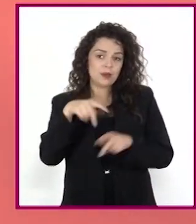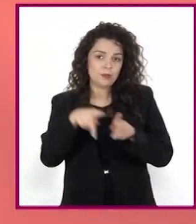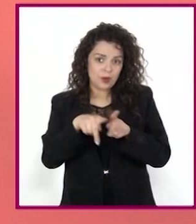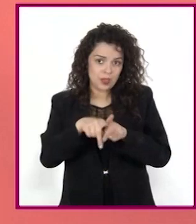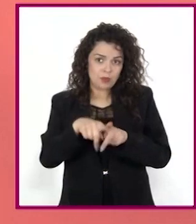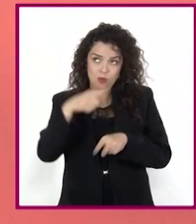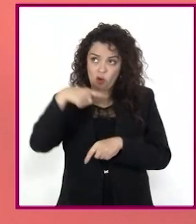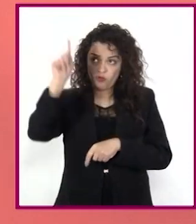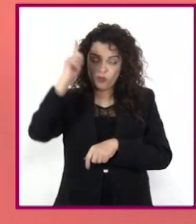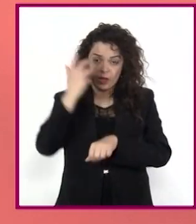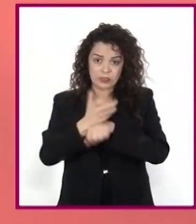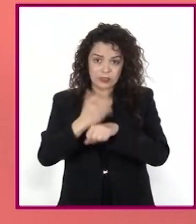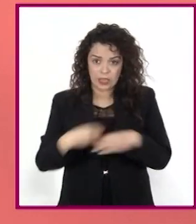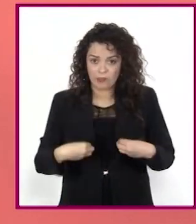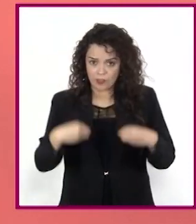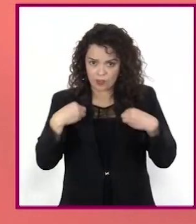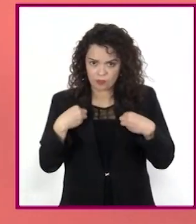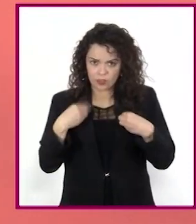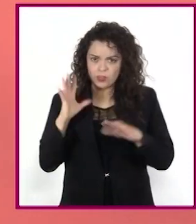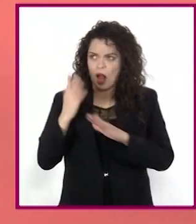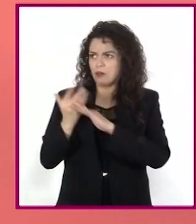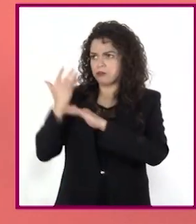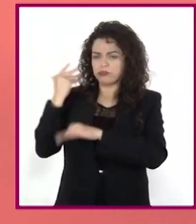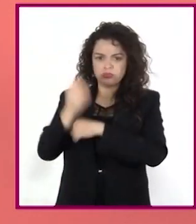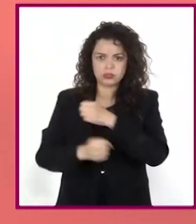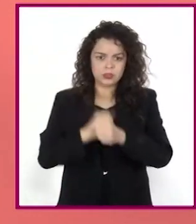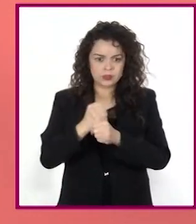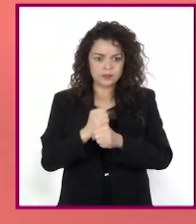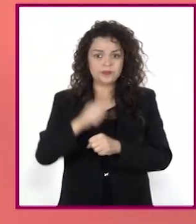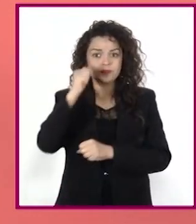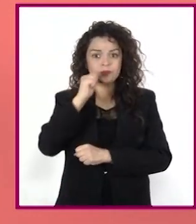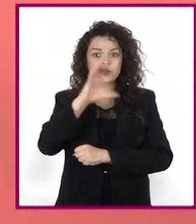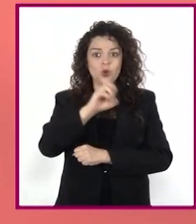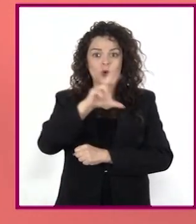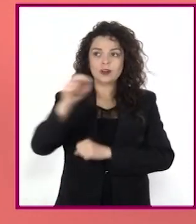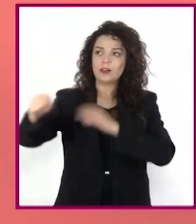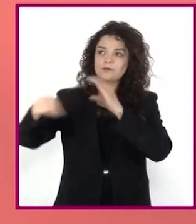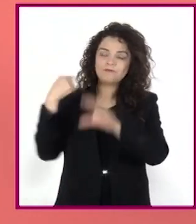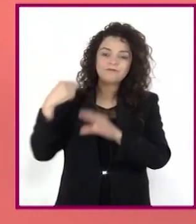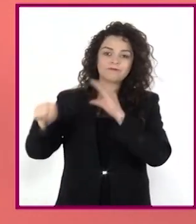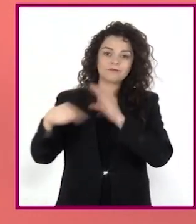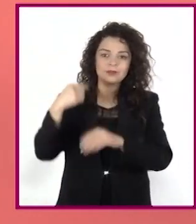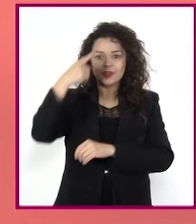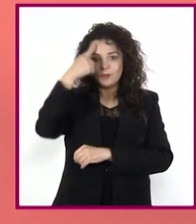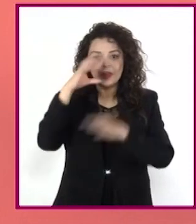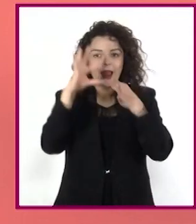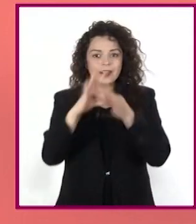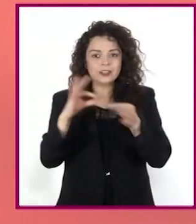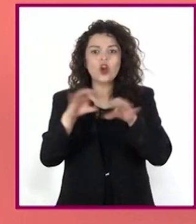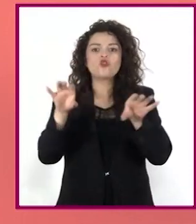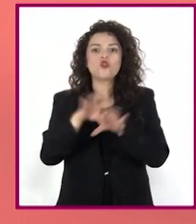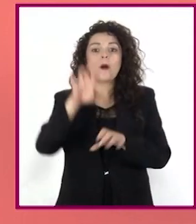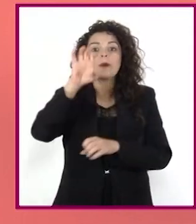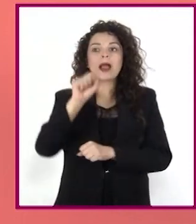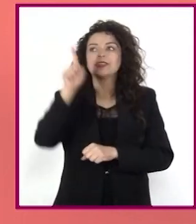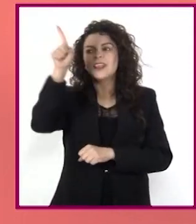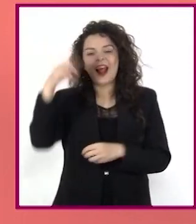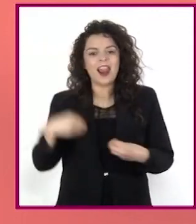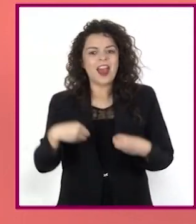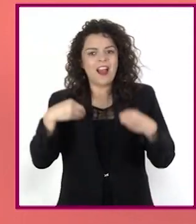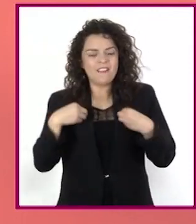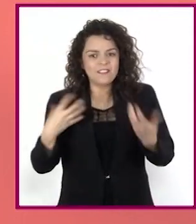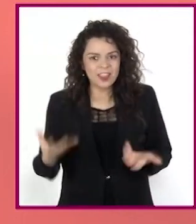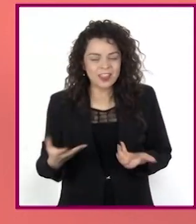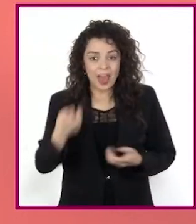Estados Unidos desde hace algunos años y me manda correos para contarme cómo es la vida allá. Nos encanta compartir nuestras